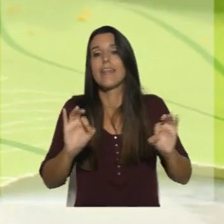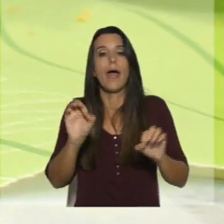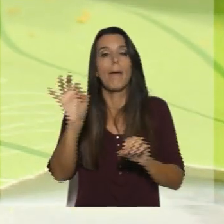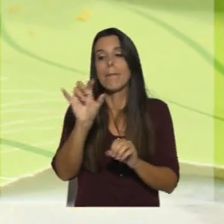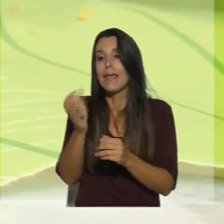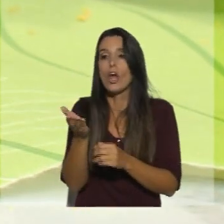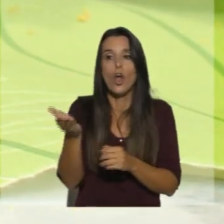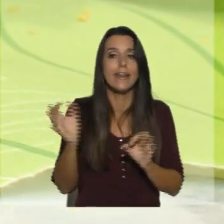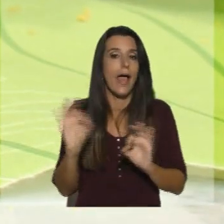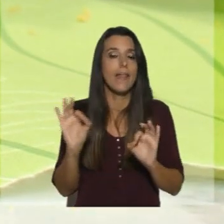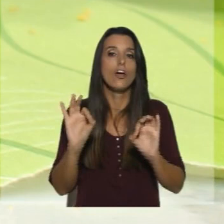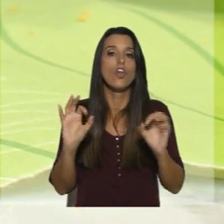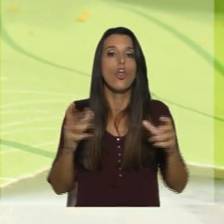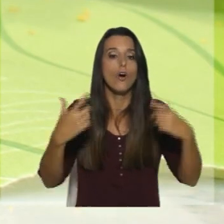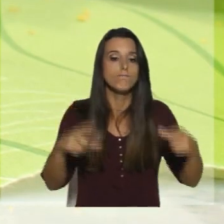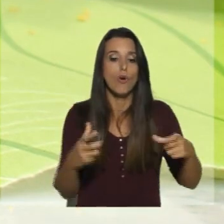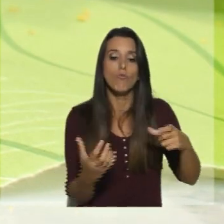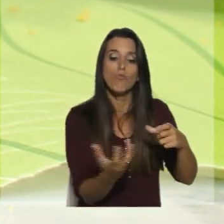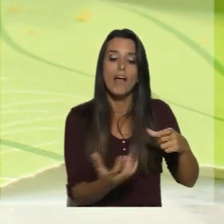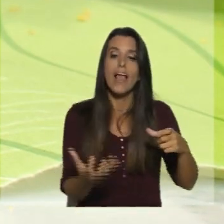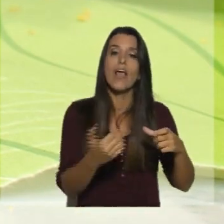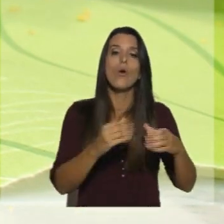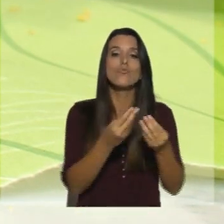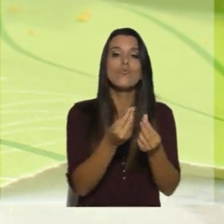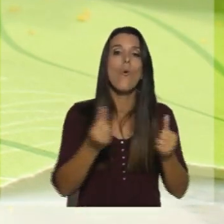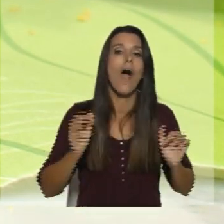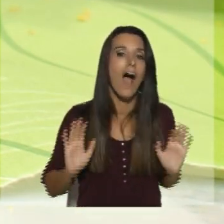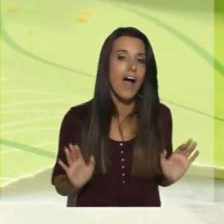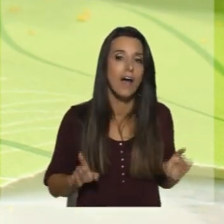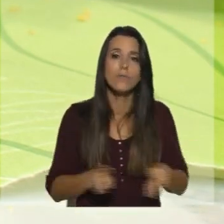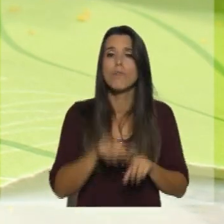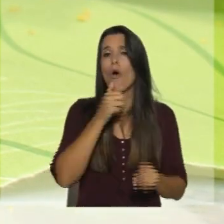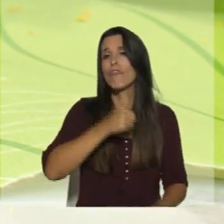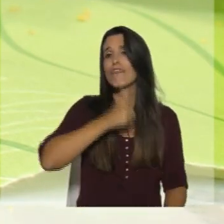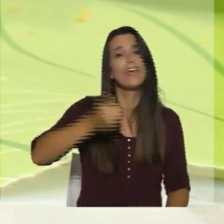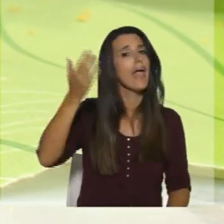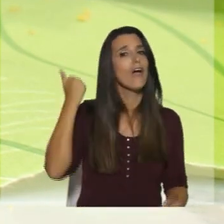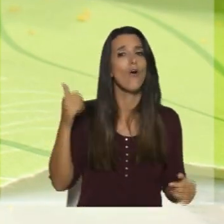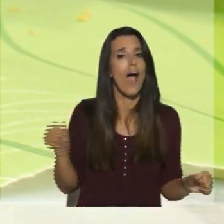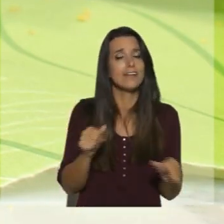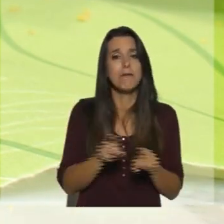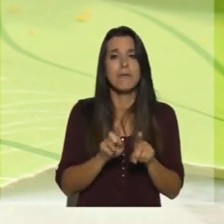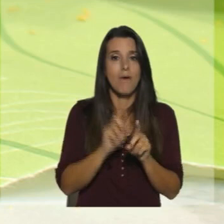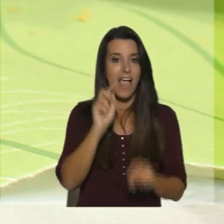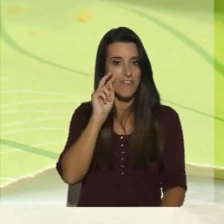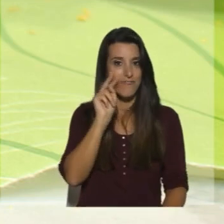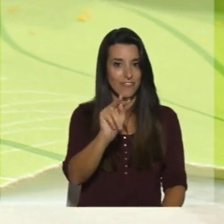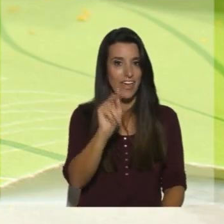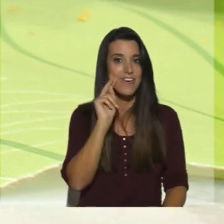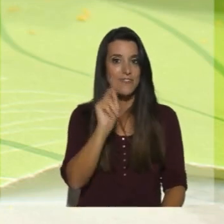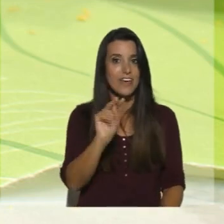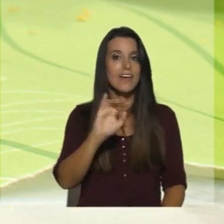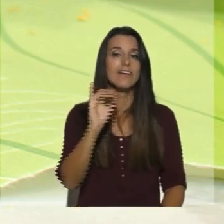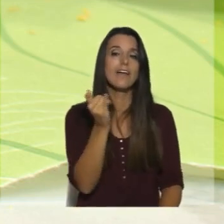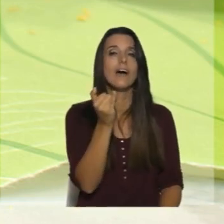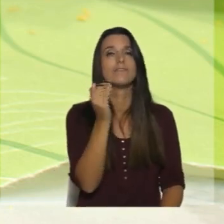claro, ¿no? Todo al fuego, todo despacito, como a la vieja usanza, como se decía. Exactamente. Está bueno, ahí vemos esto que ya les digo que tiene